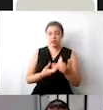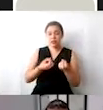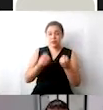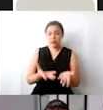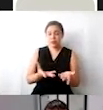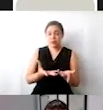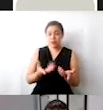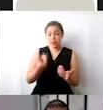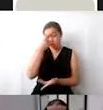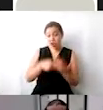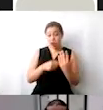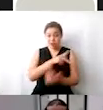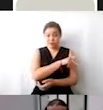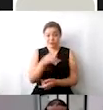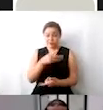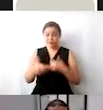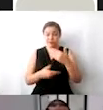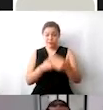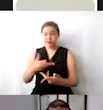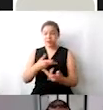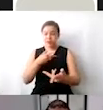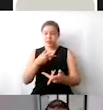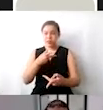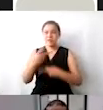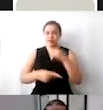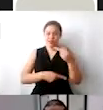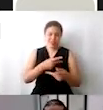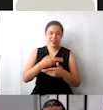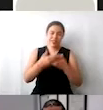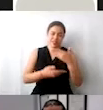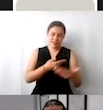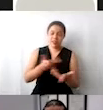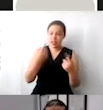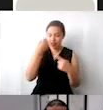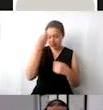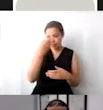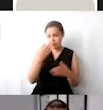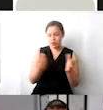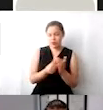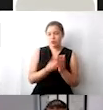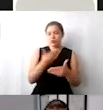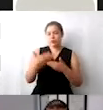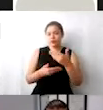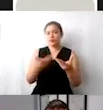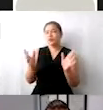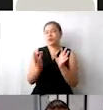de servicios, y lo vamos a ir viendo en el desarrollo del curso.